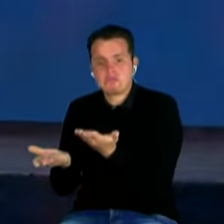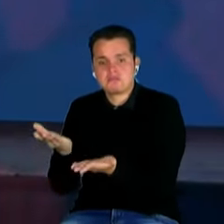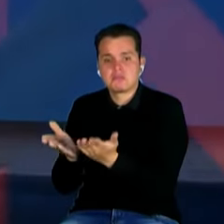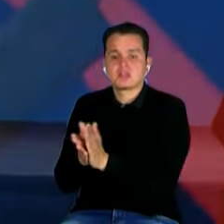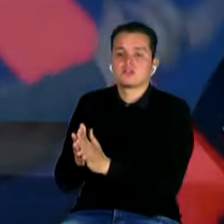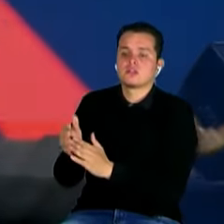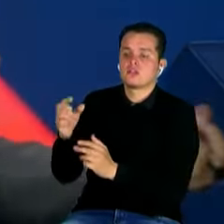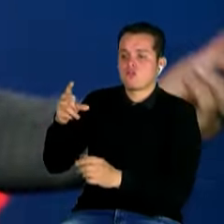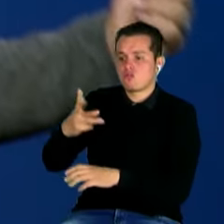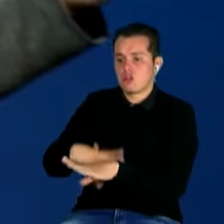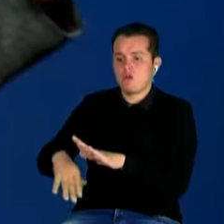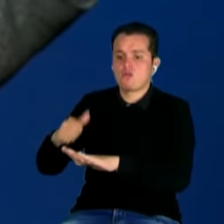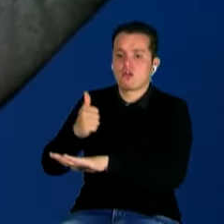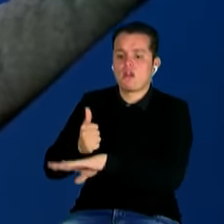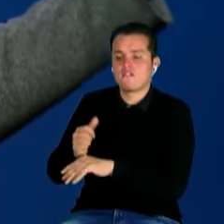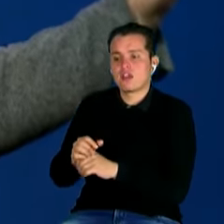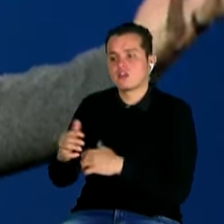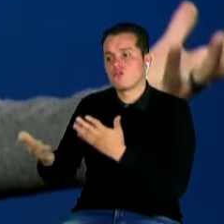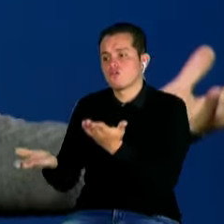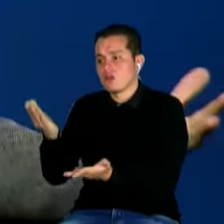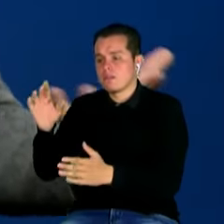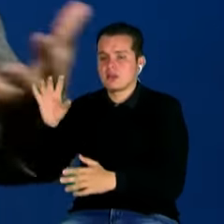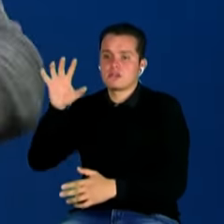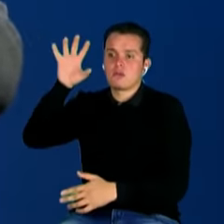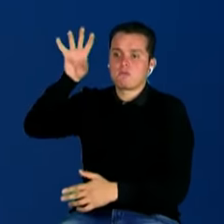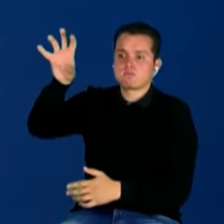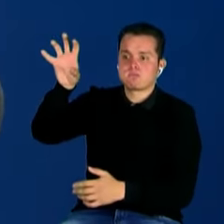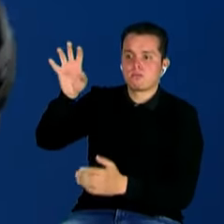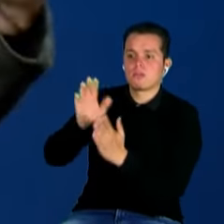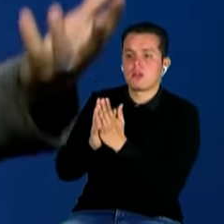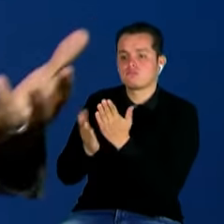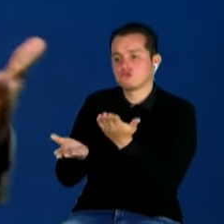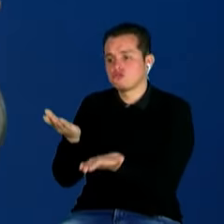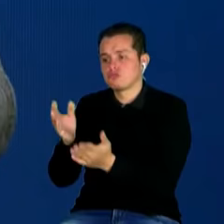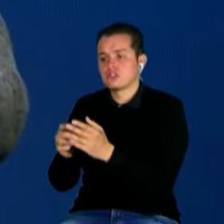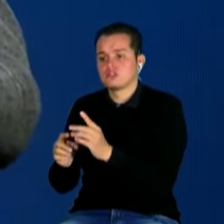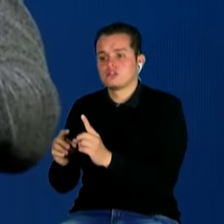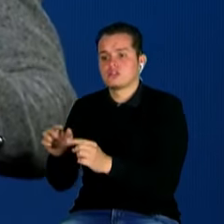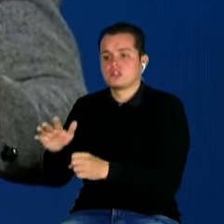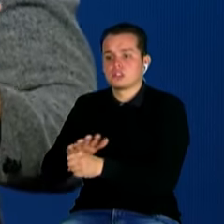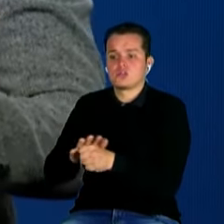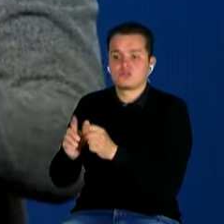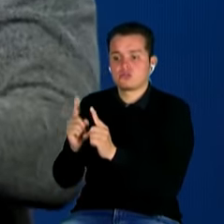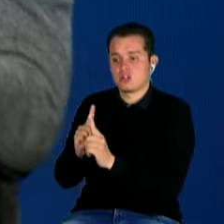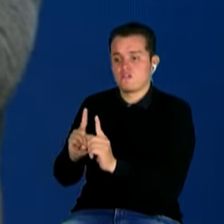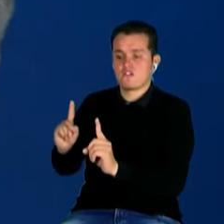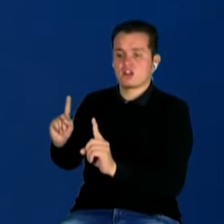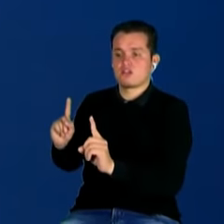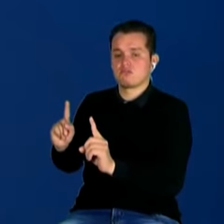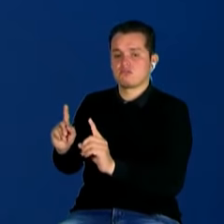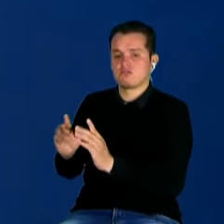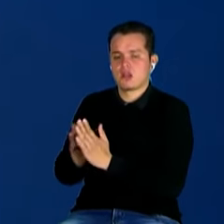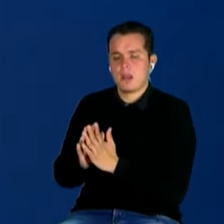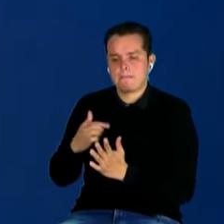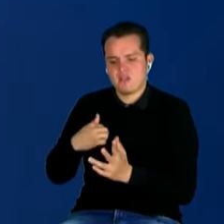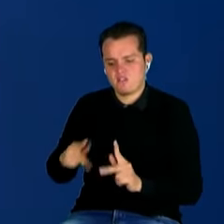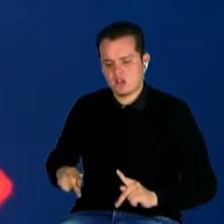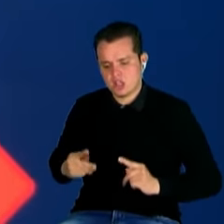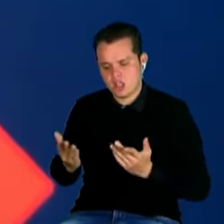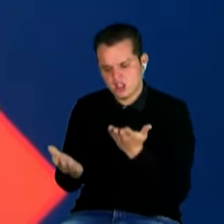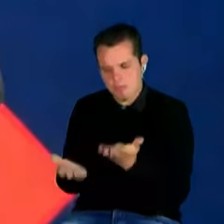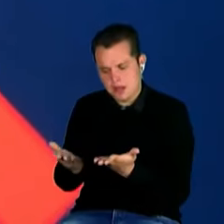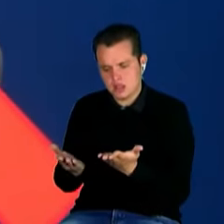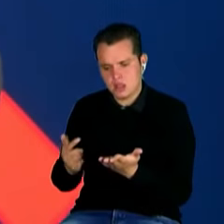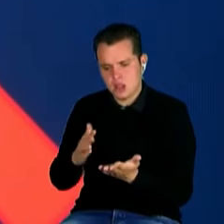no dependen de una nación, no dependen de circunstancias externas. Mi vida depende,